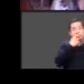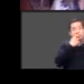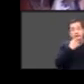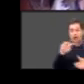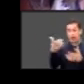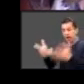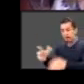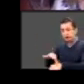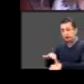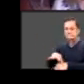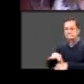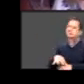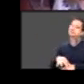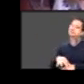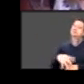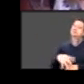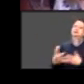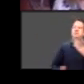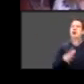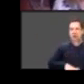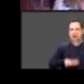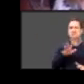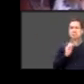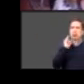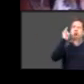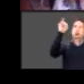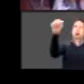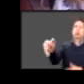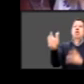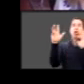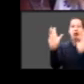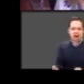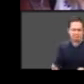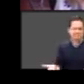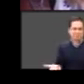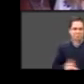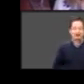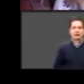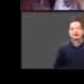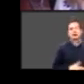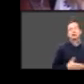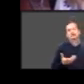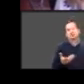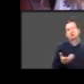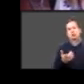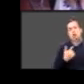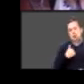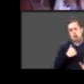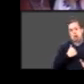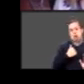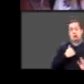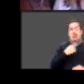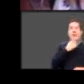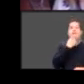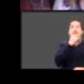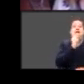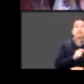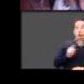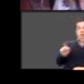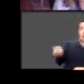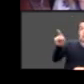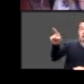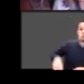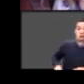ni quiero dar a entender que exista algún tipo de simulación y nada significa que ya